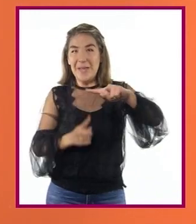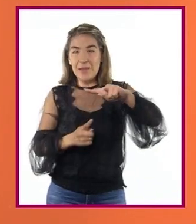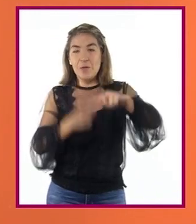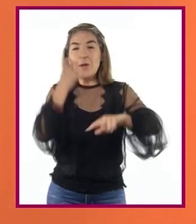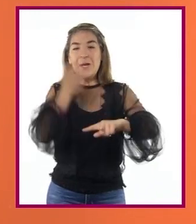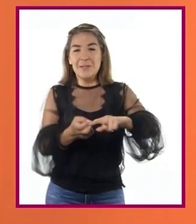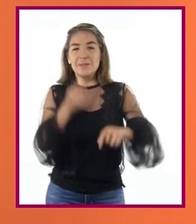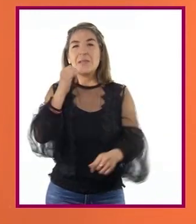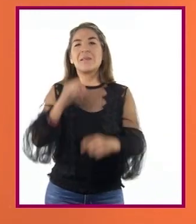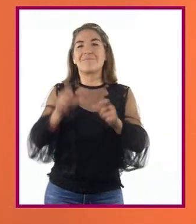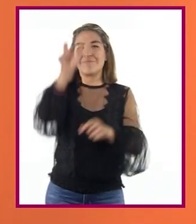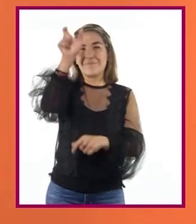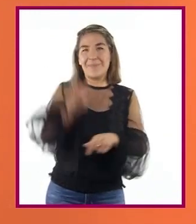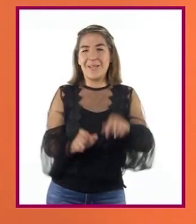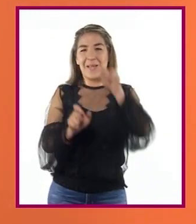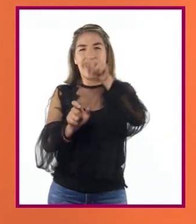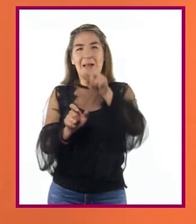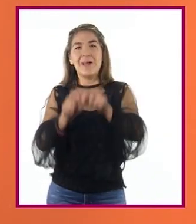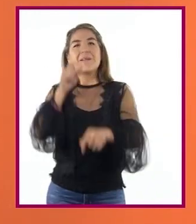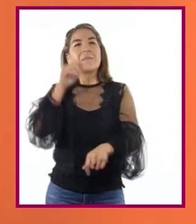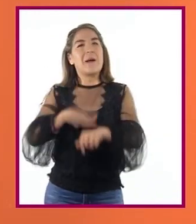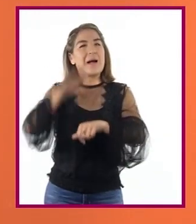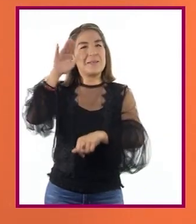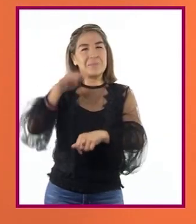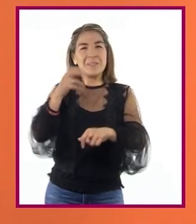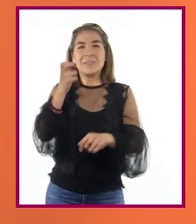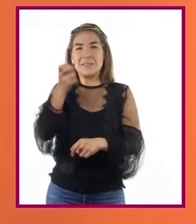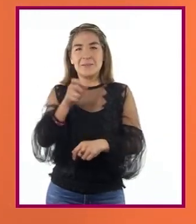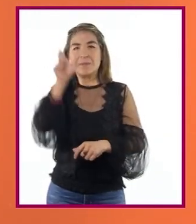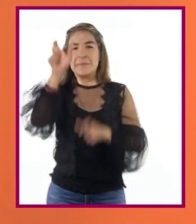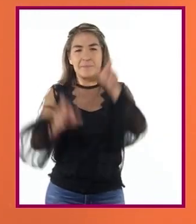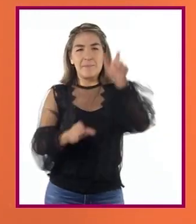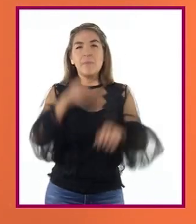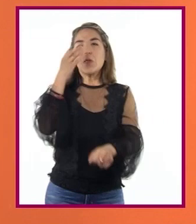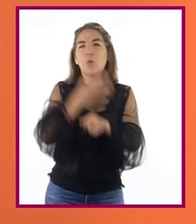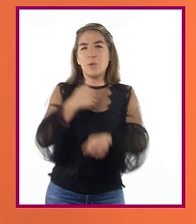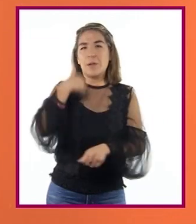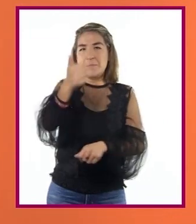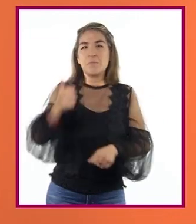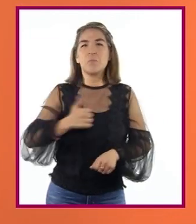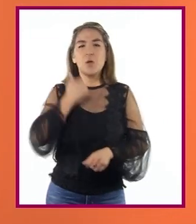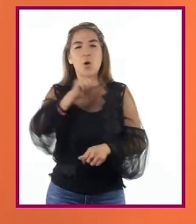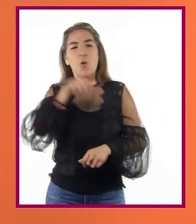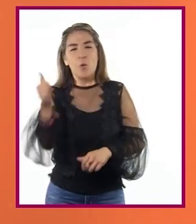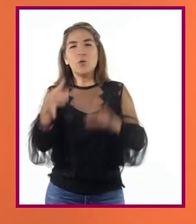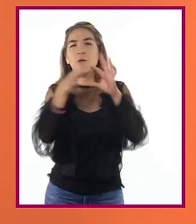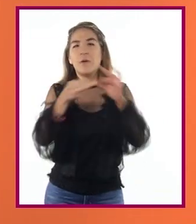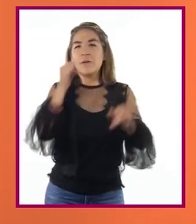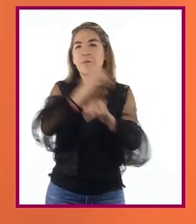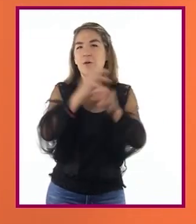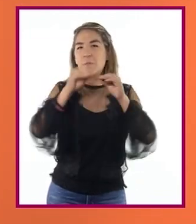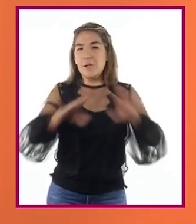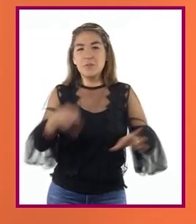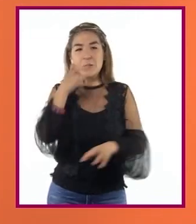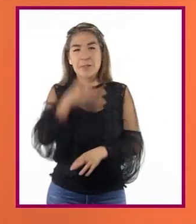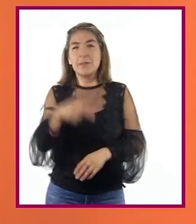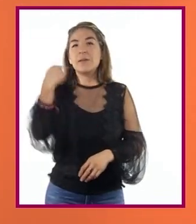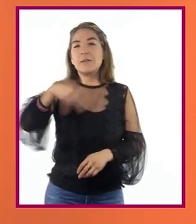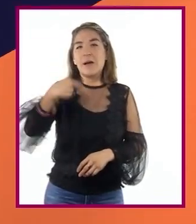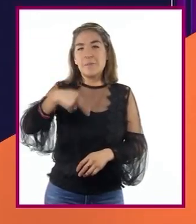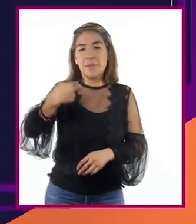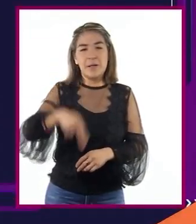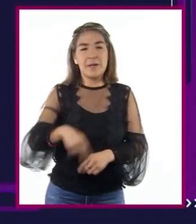de la parte superior de cada barra. Aprovecharé para hablar del otro organizador de datos